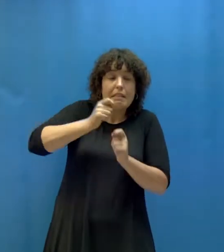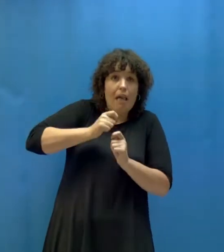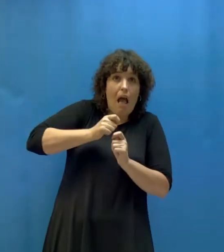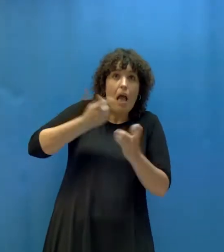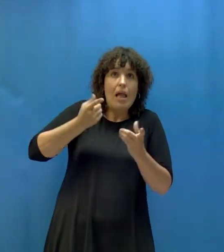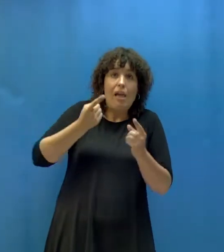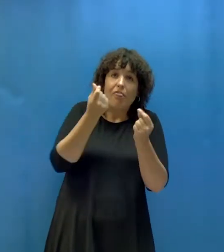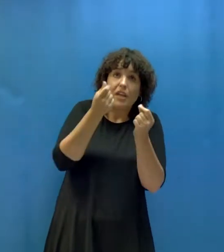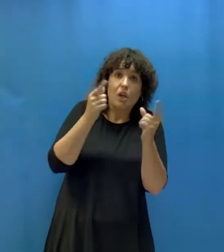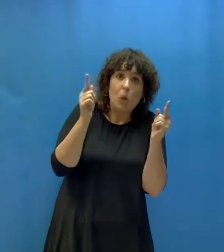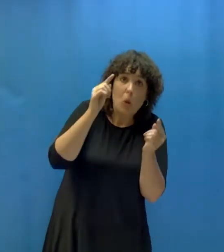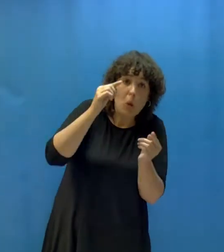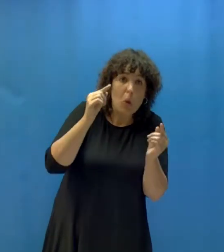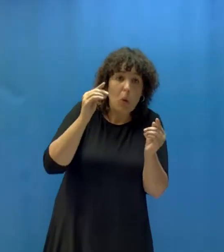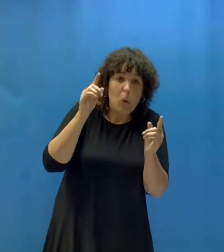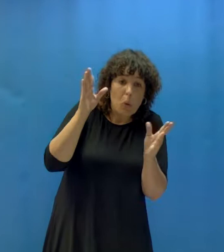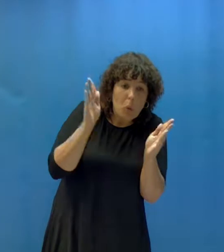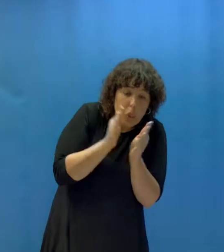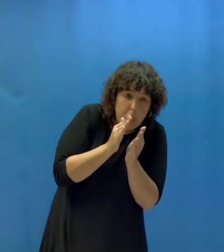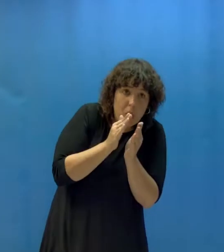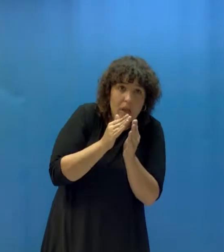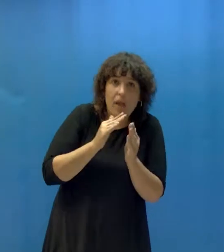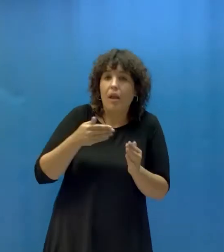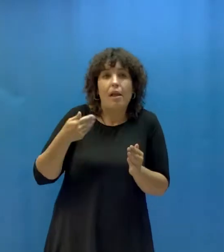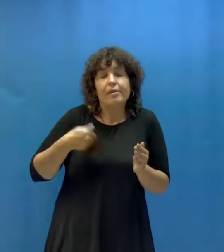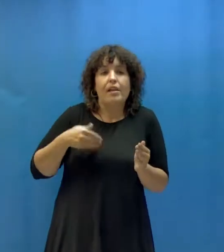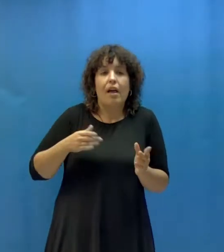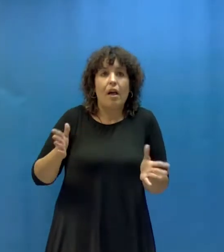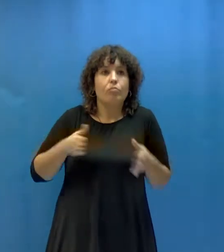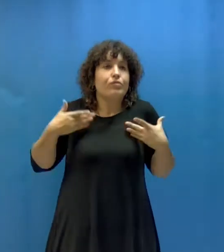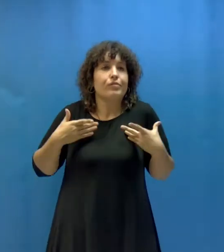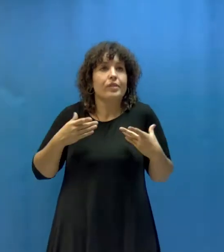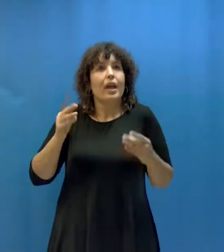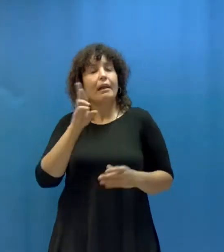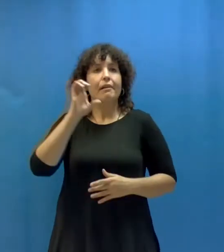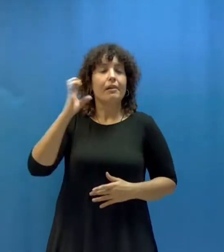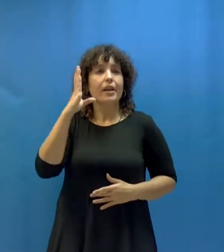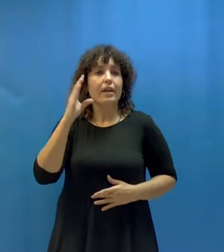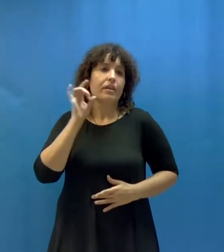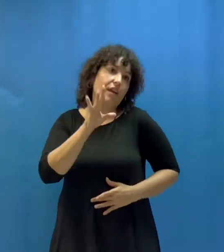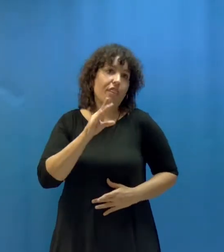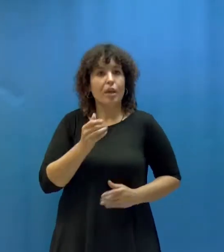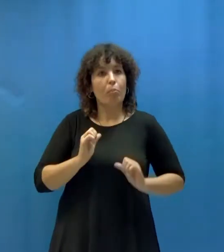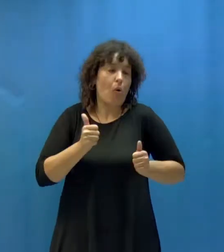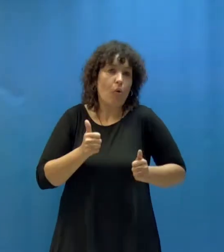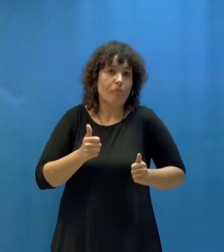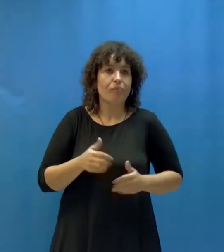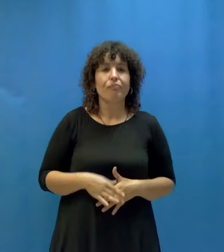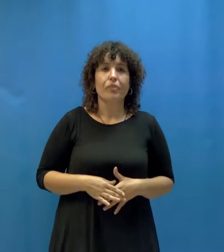pleno, llega el último REC, el número 15, y corcholis, que asciende a nada más y nada menos